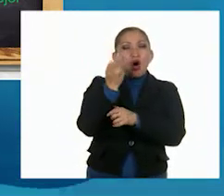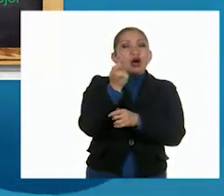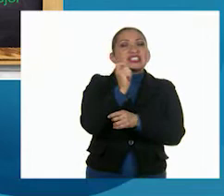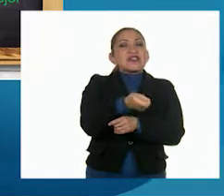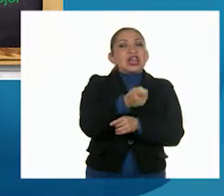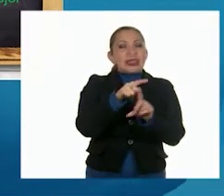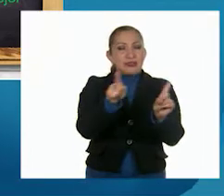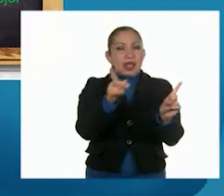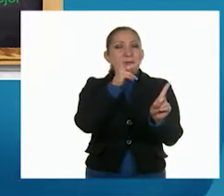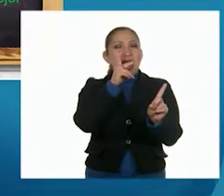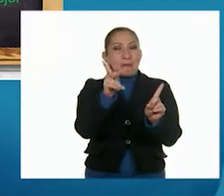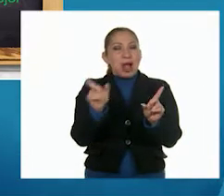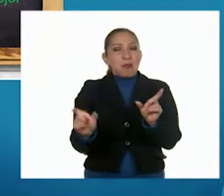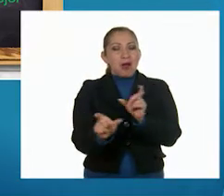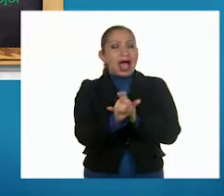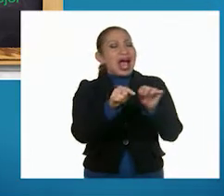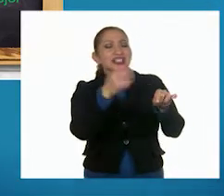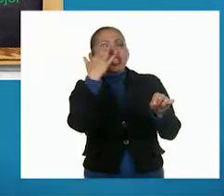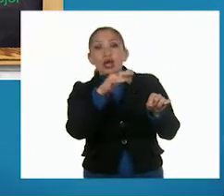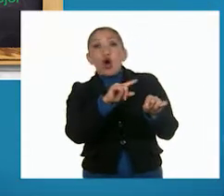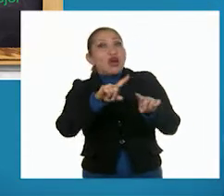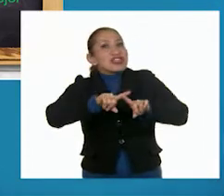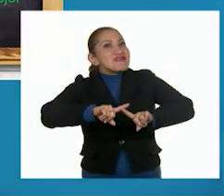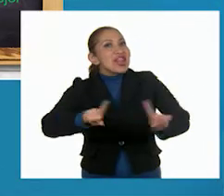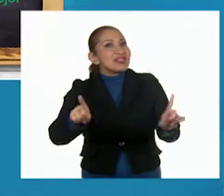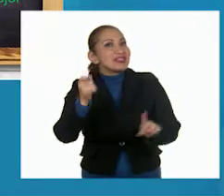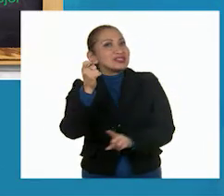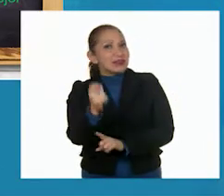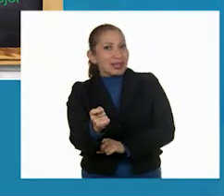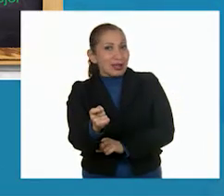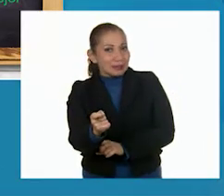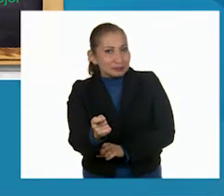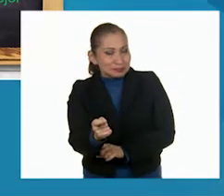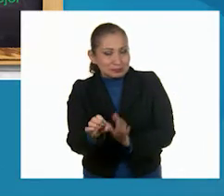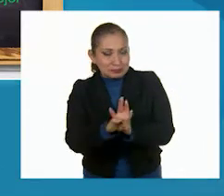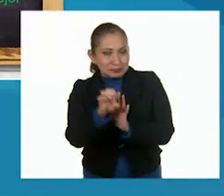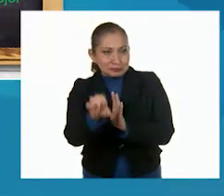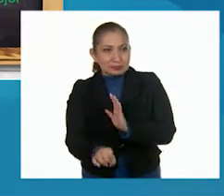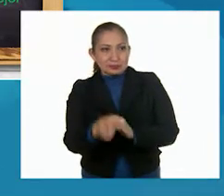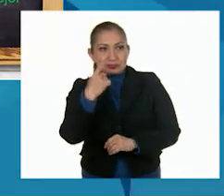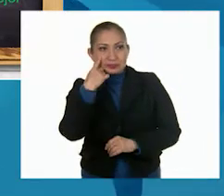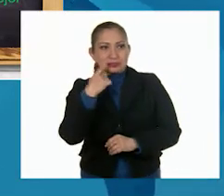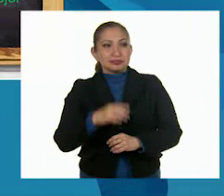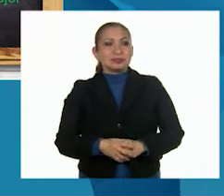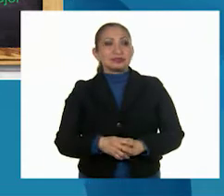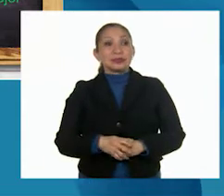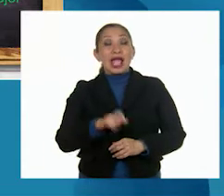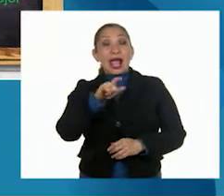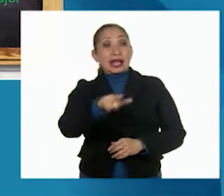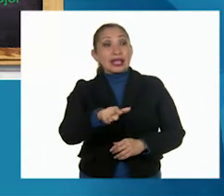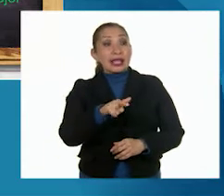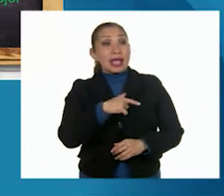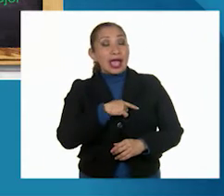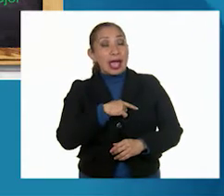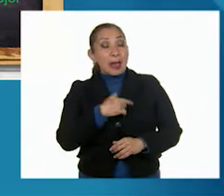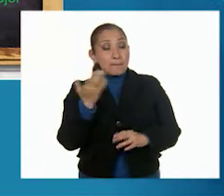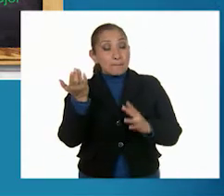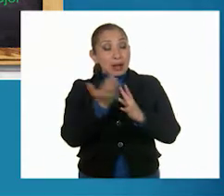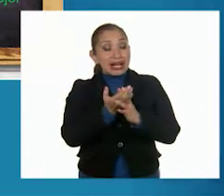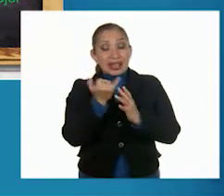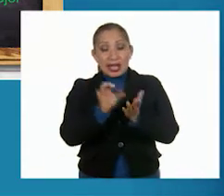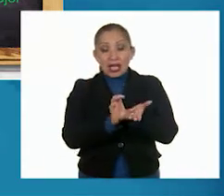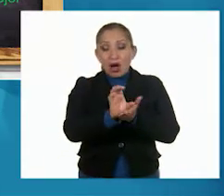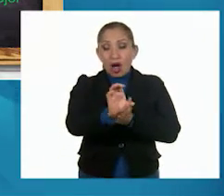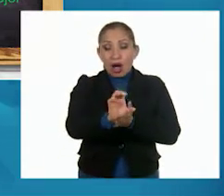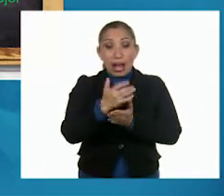significado que tiene una palabra o su reiteración. Por ejemplo, el que parte y comparte